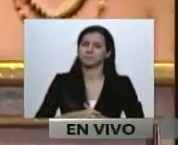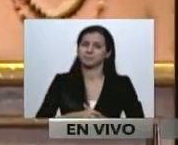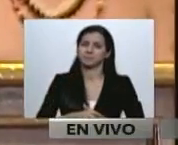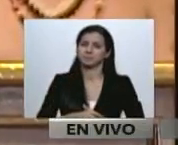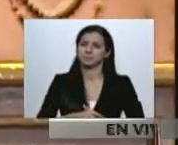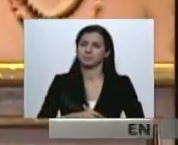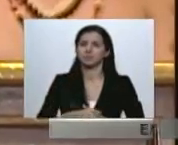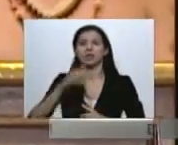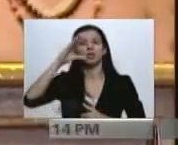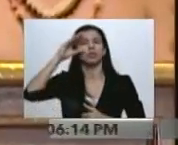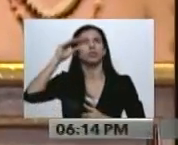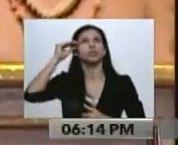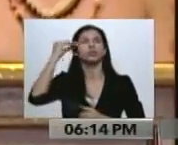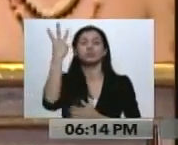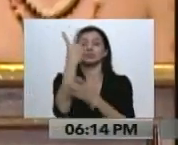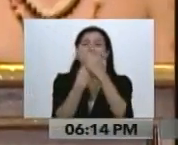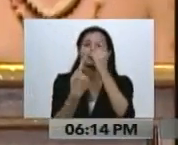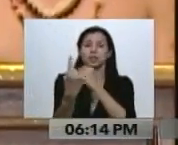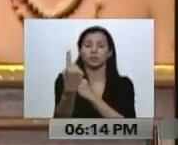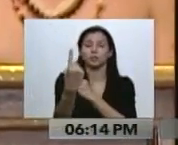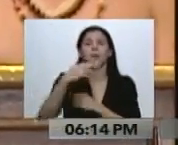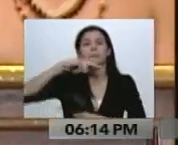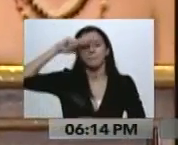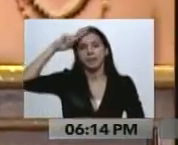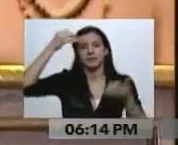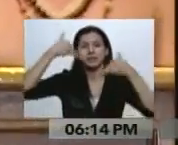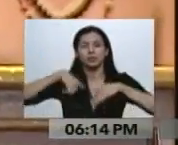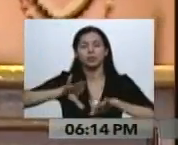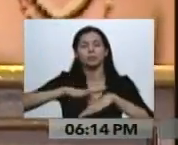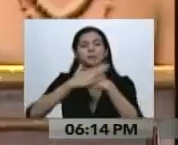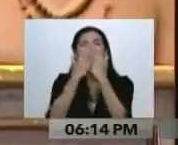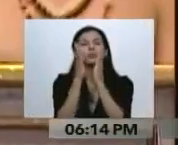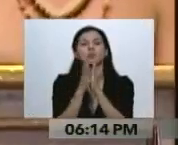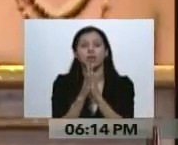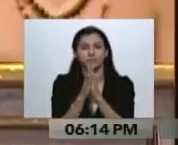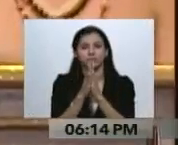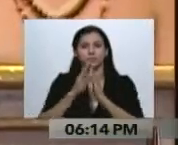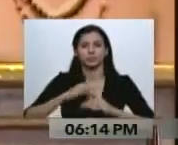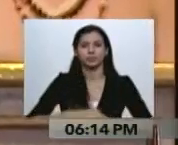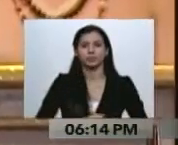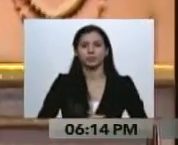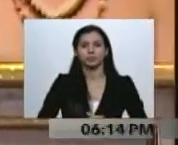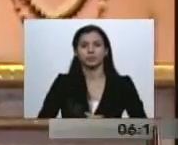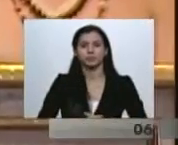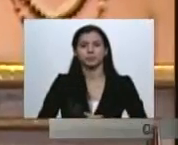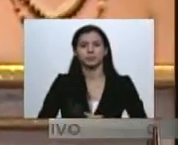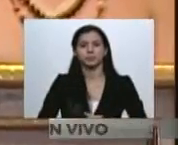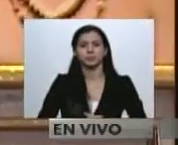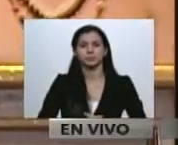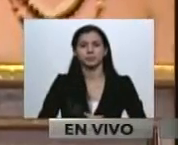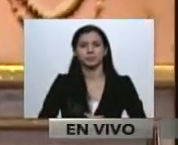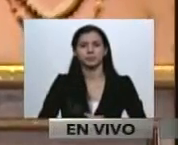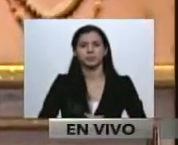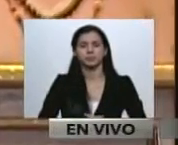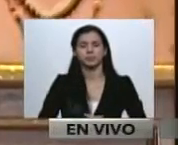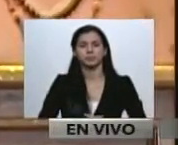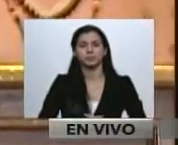Que el Dios Trino, Padre, Hijo y Espíritu Santo, que